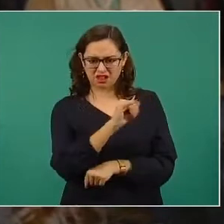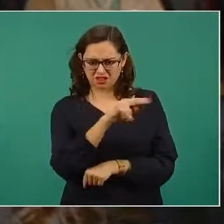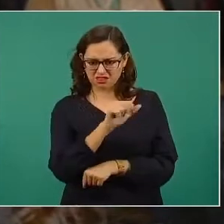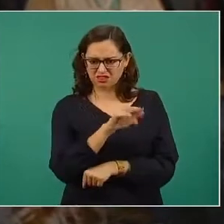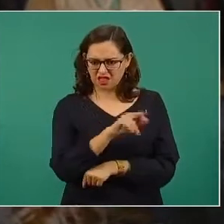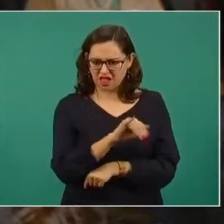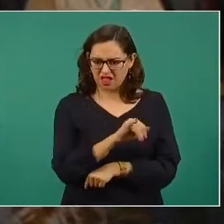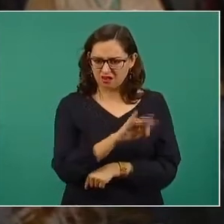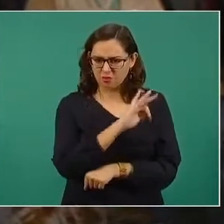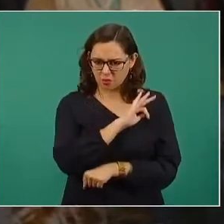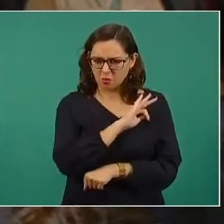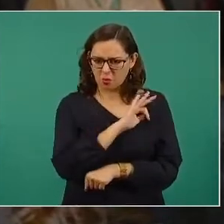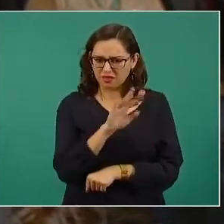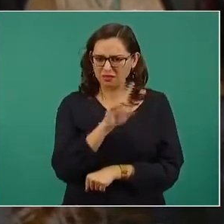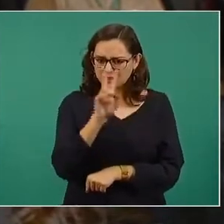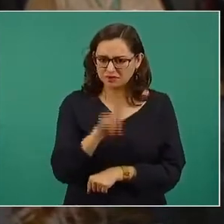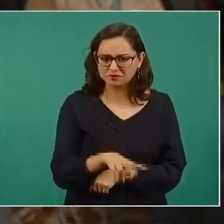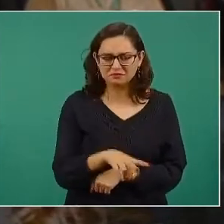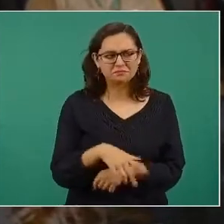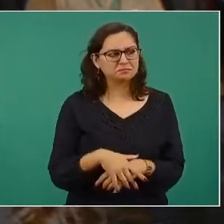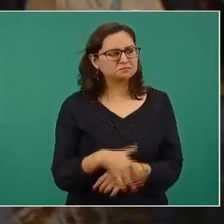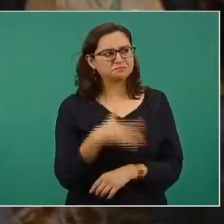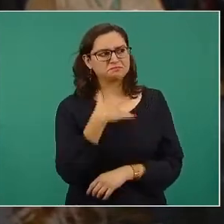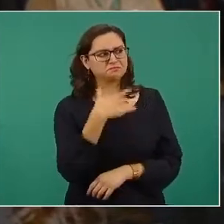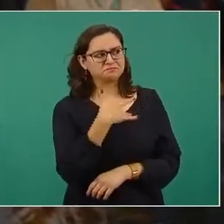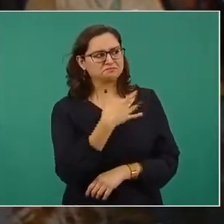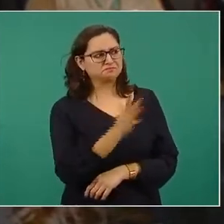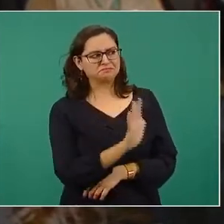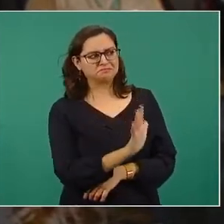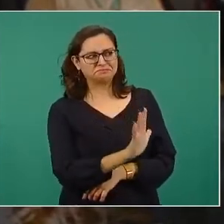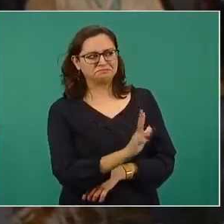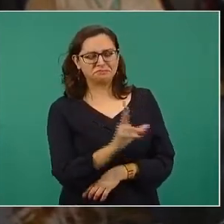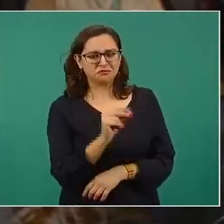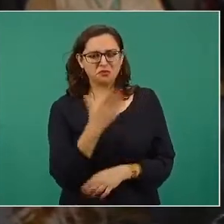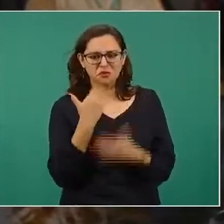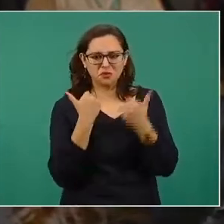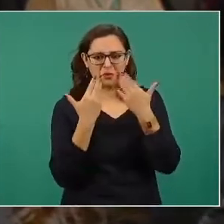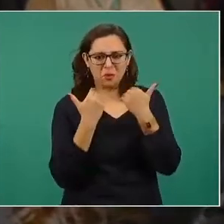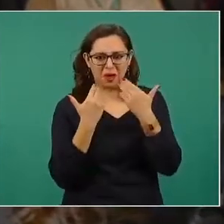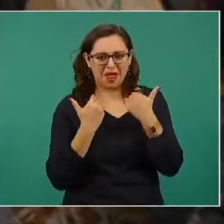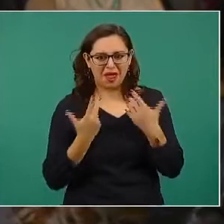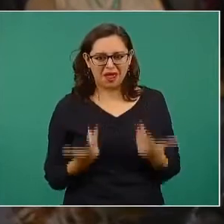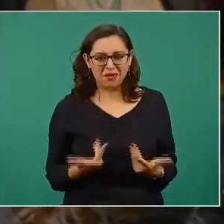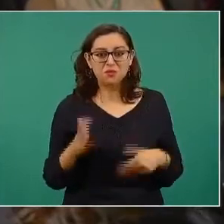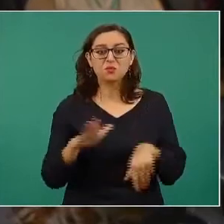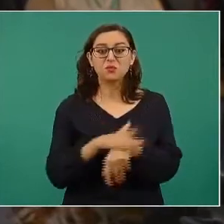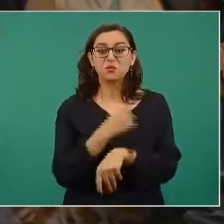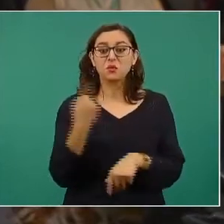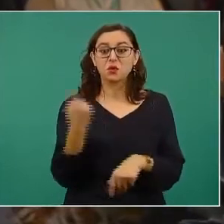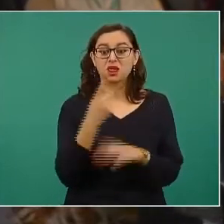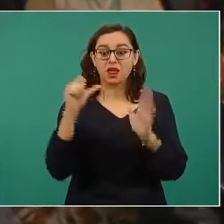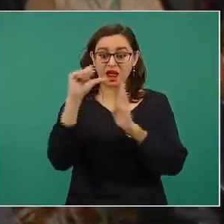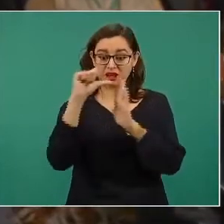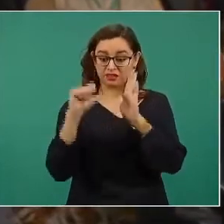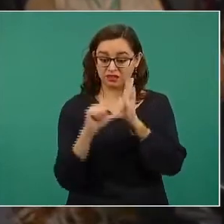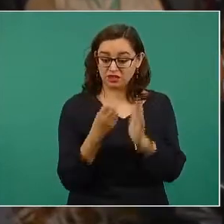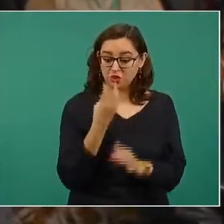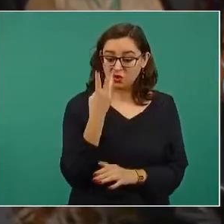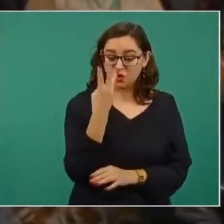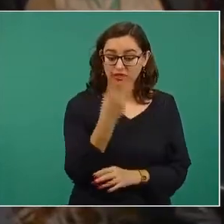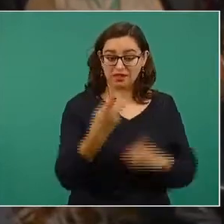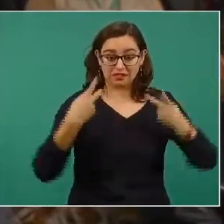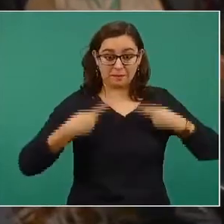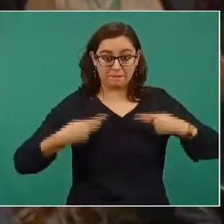de la Transparencia, porque el artículo 3 de la Ley General de Datos Personales establece que estos